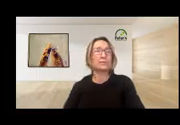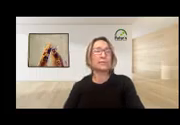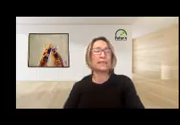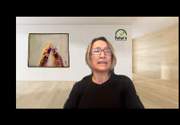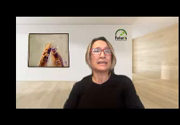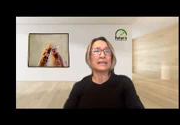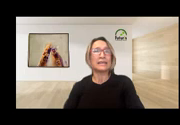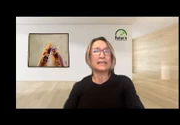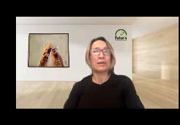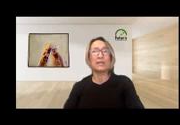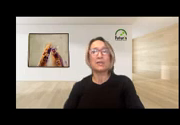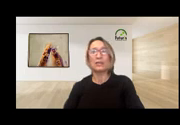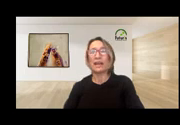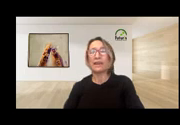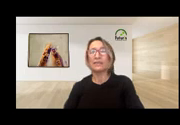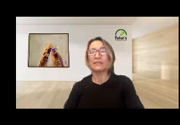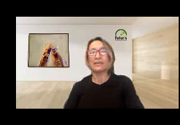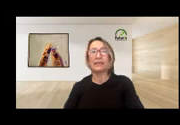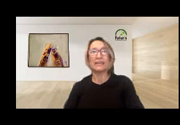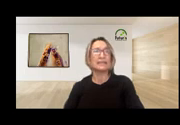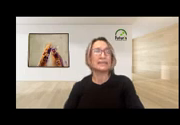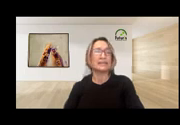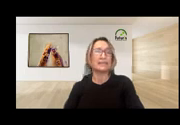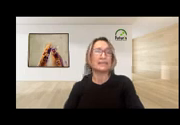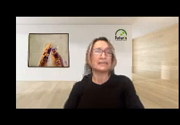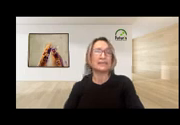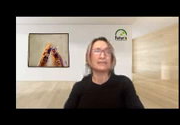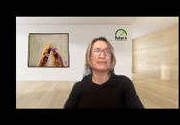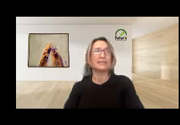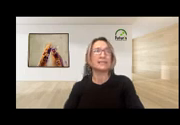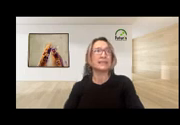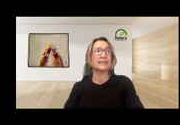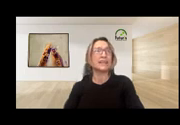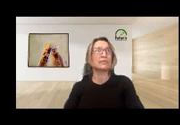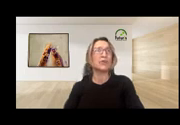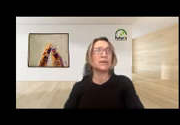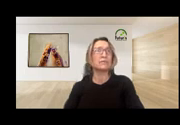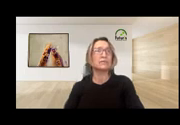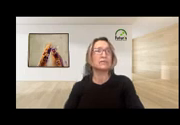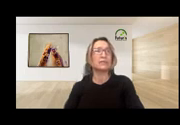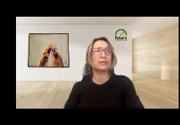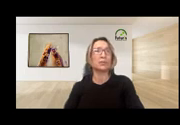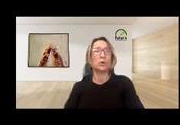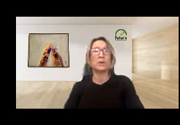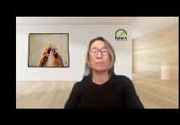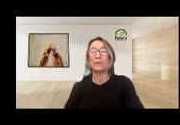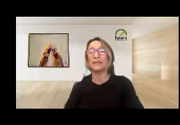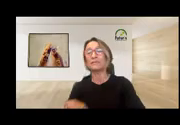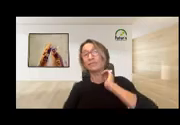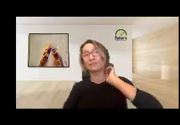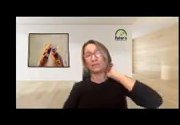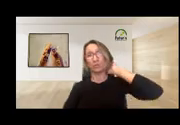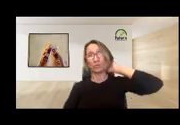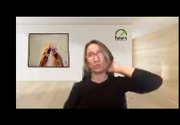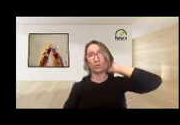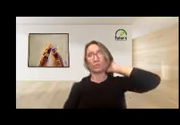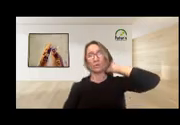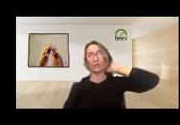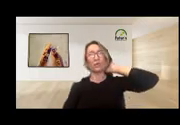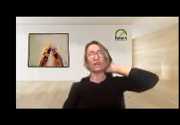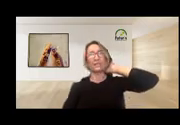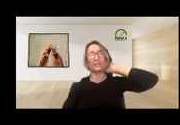primero que se va a mencionar es quiénes fueron Toby y Pitan, que